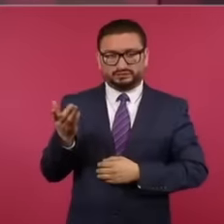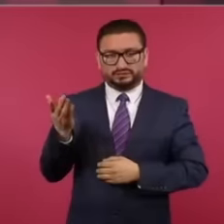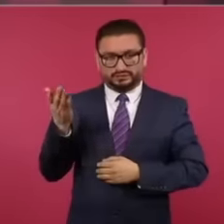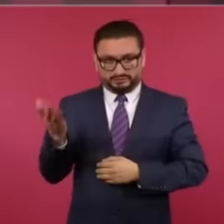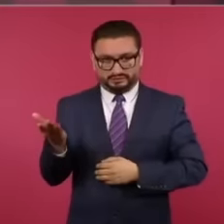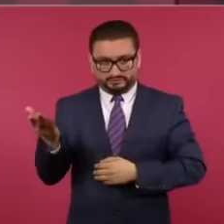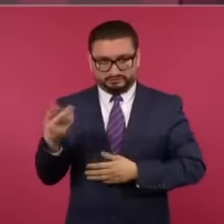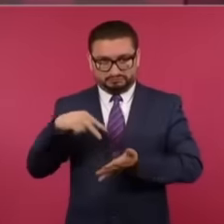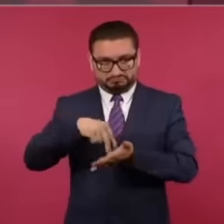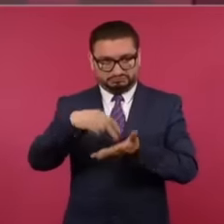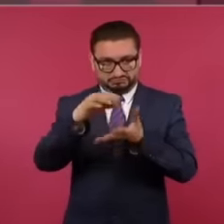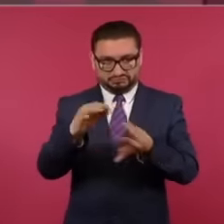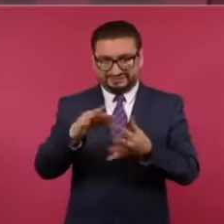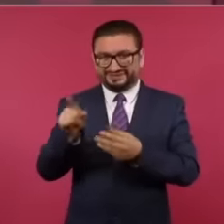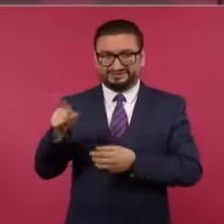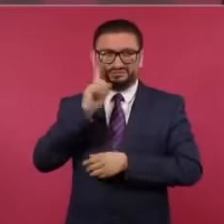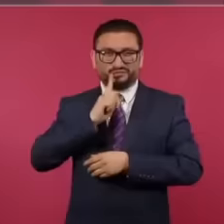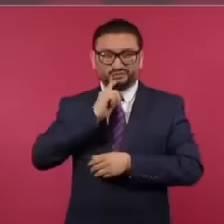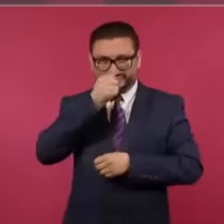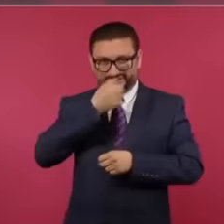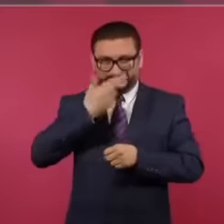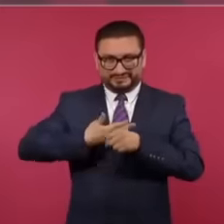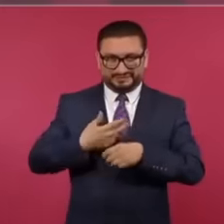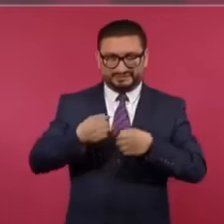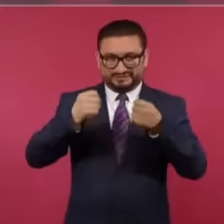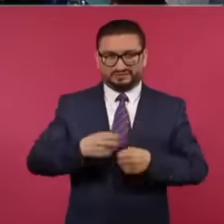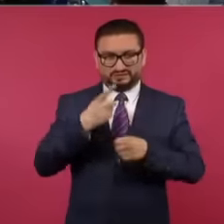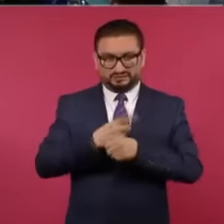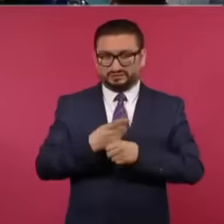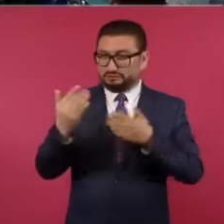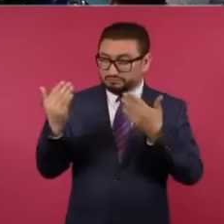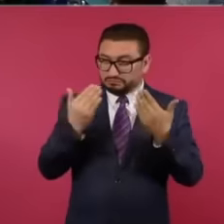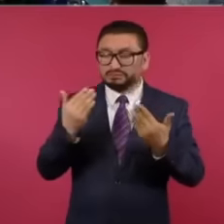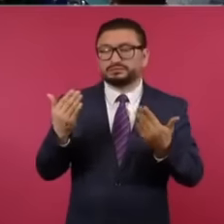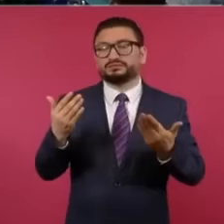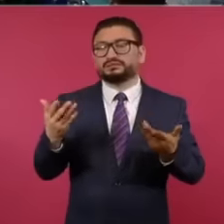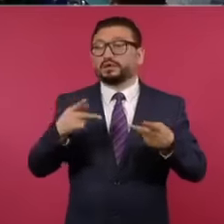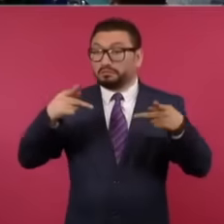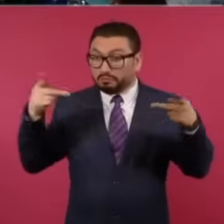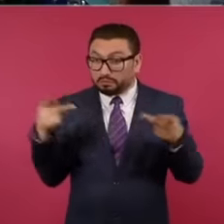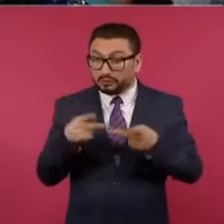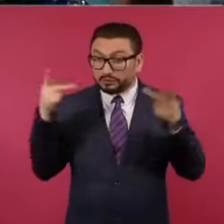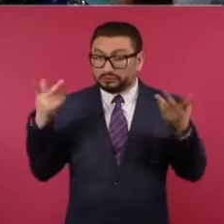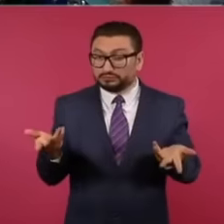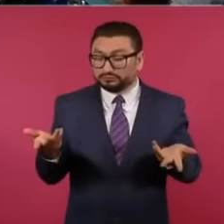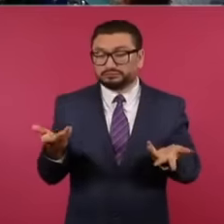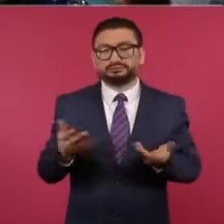nos diga la secretaria de Seguridad. Si hay coincidencia en esa cifra. Sí, sí hay coincidencia.